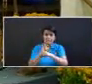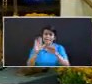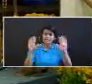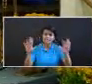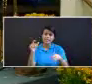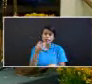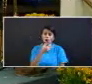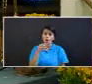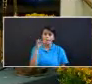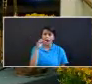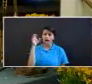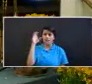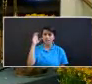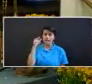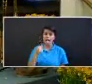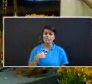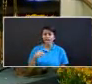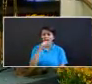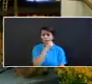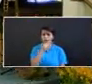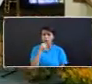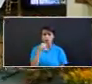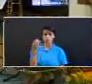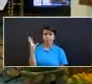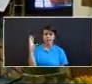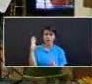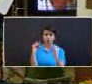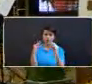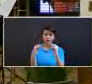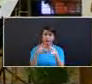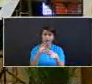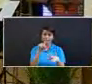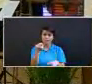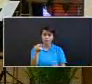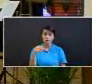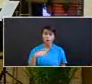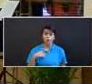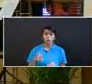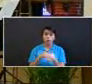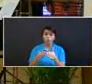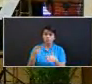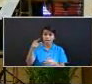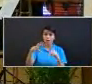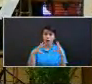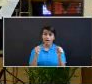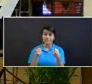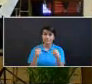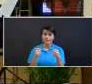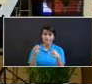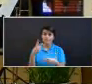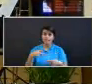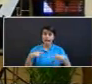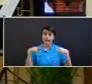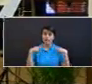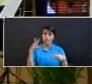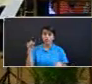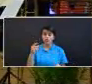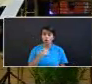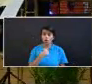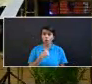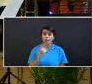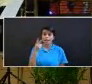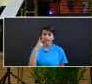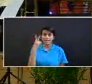sí, ya el apóstol ya nos habló acerca de eso. Pero cuando usted lo hace vida, entonces usted empieza a vivirlo y usted empieza a saber que eso no solamente es una